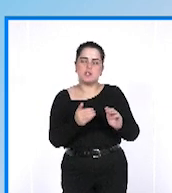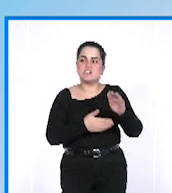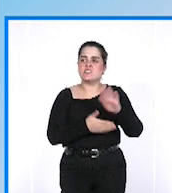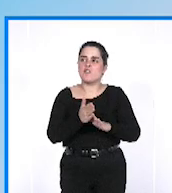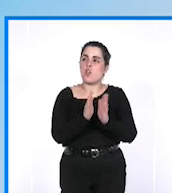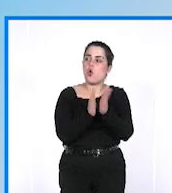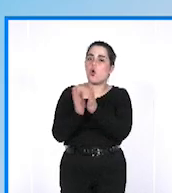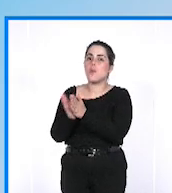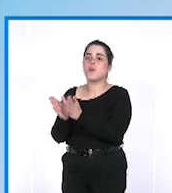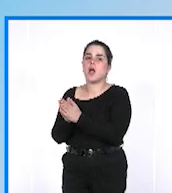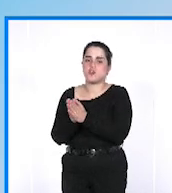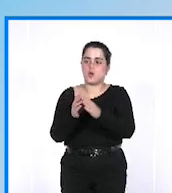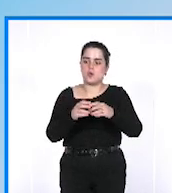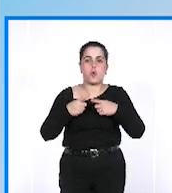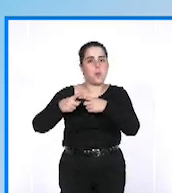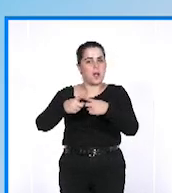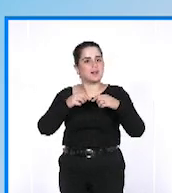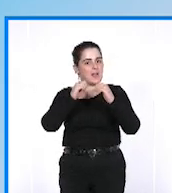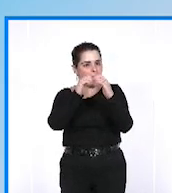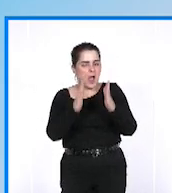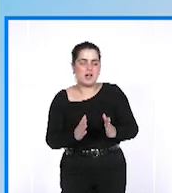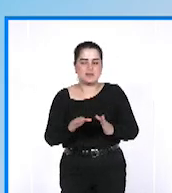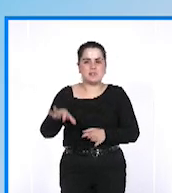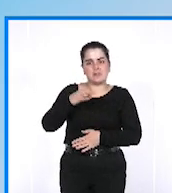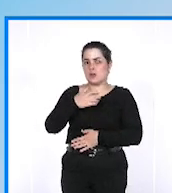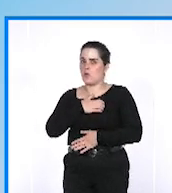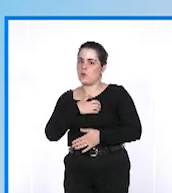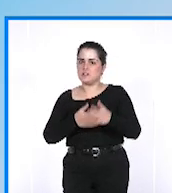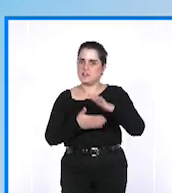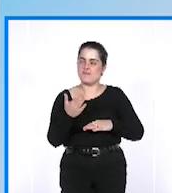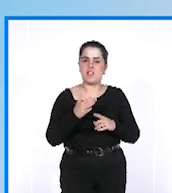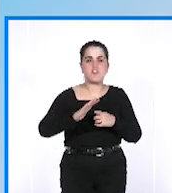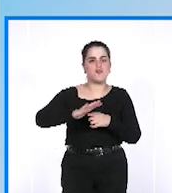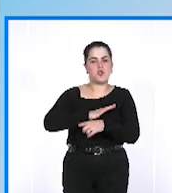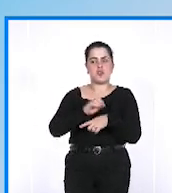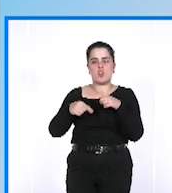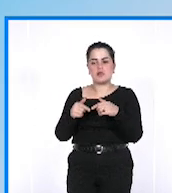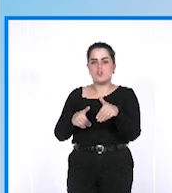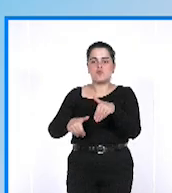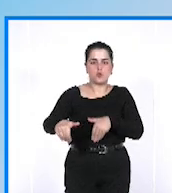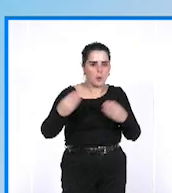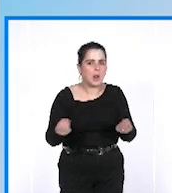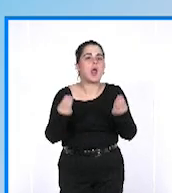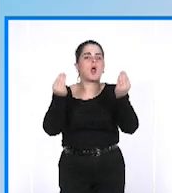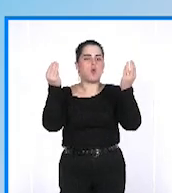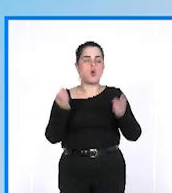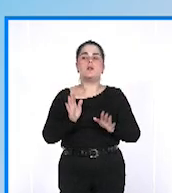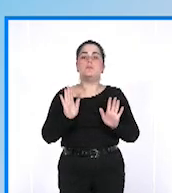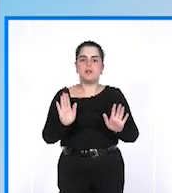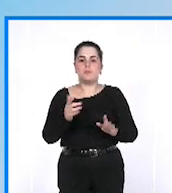aquellos compañeros con los que se vive y esto pues nos tiene que marcar un poco el camino no de las mejoras a seguir realizando pero